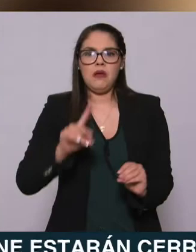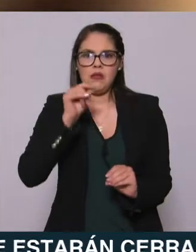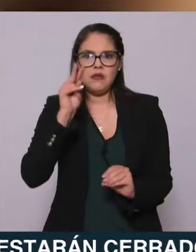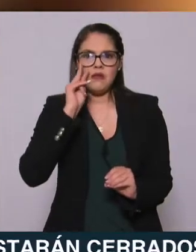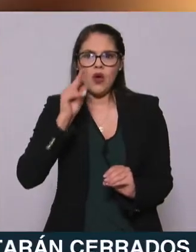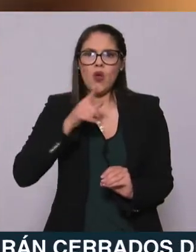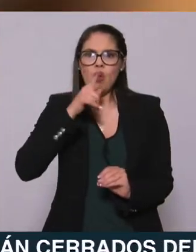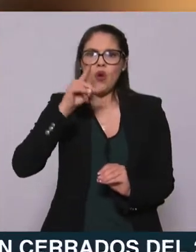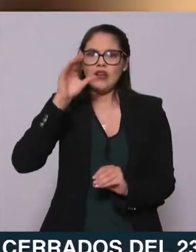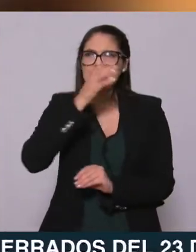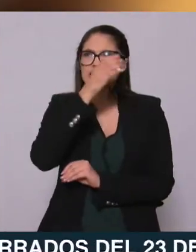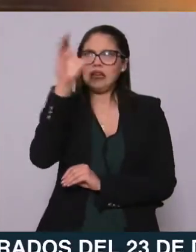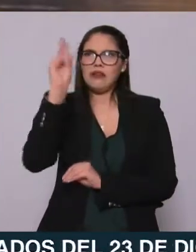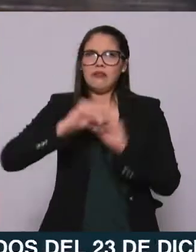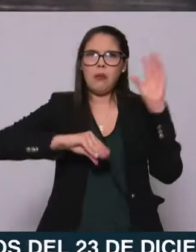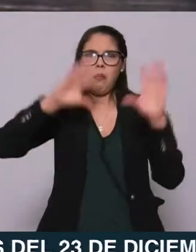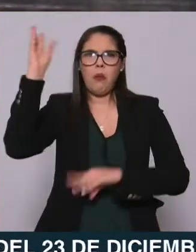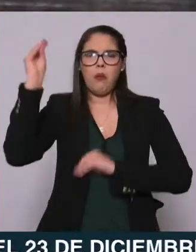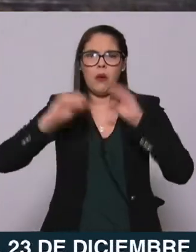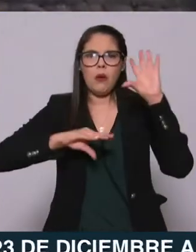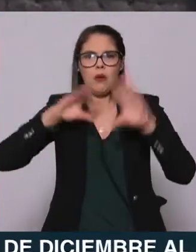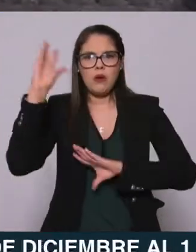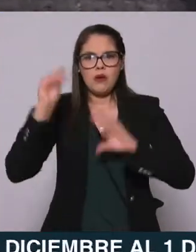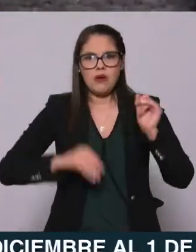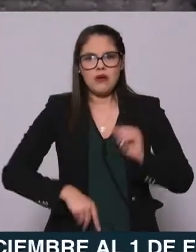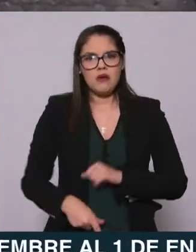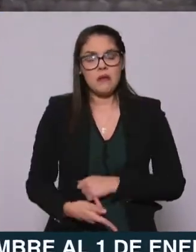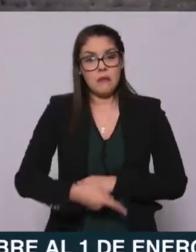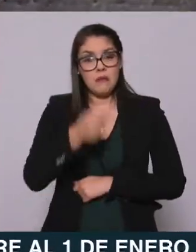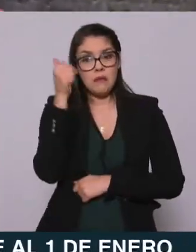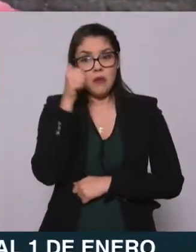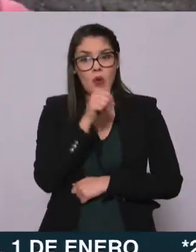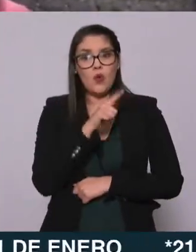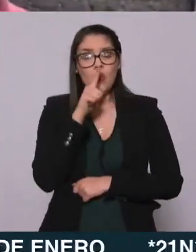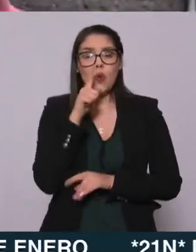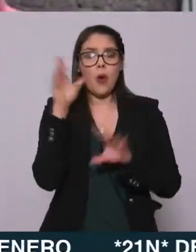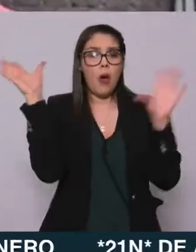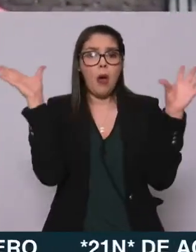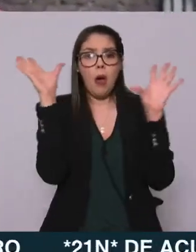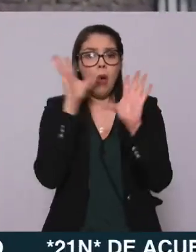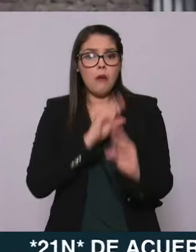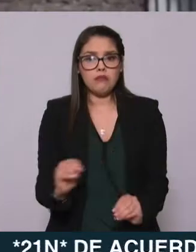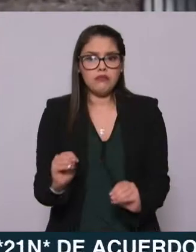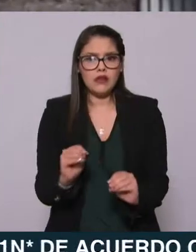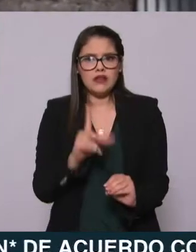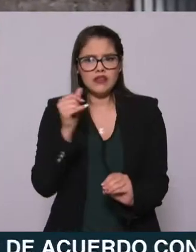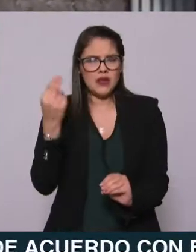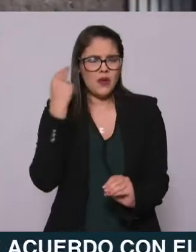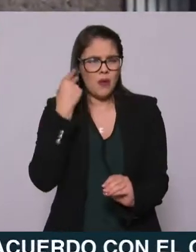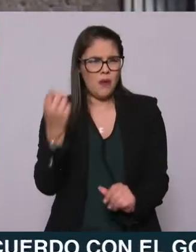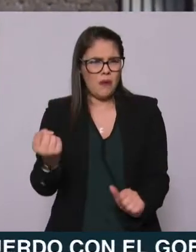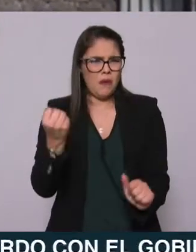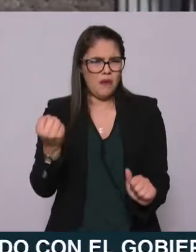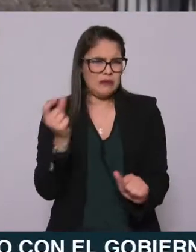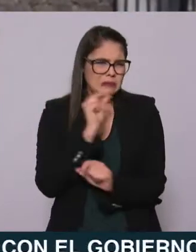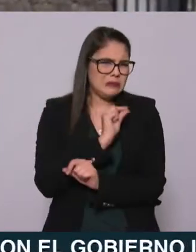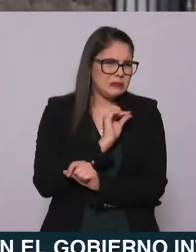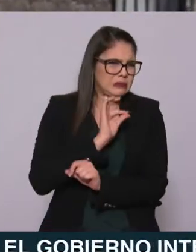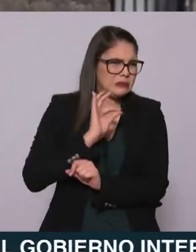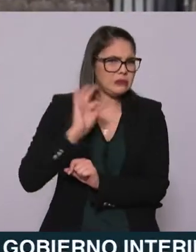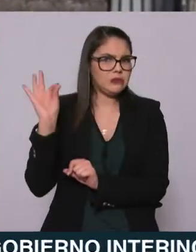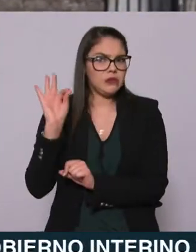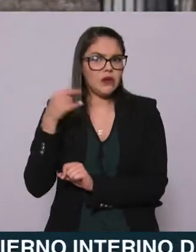ver luces en el cielo. Al principio se fue la luz, ya luego regresó, pero quedó un zumbido muy fuerte. Y ya